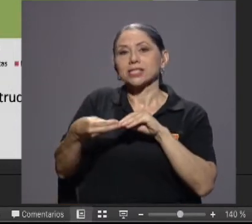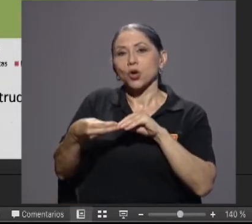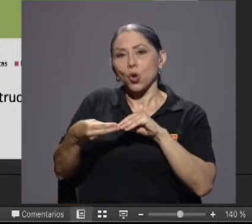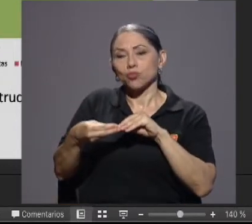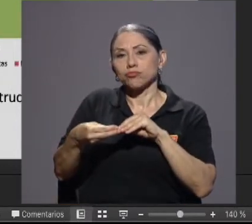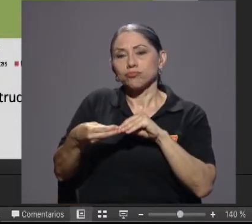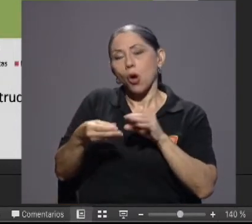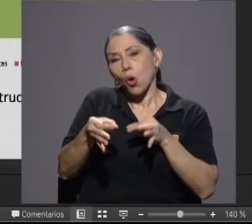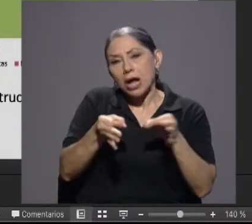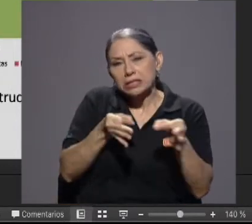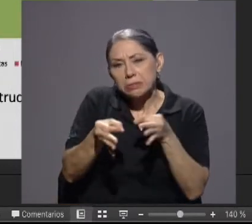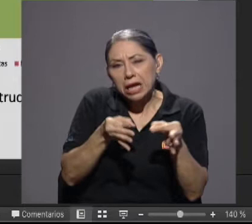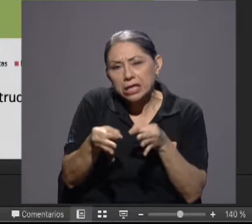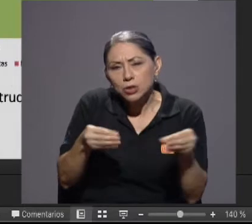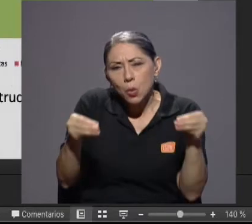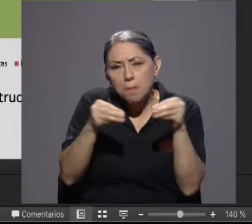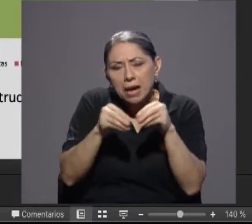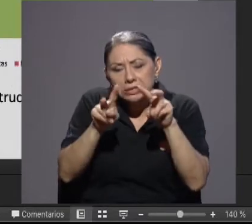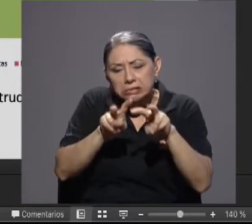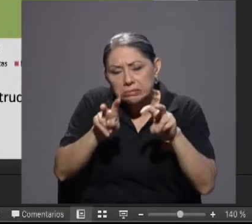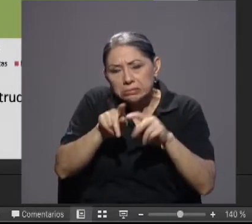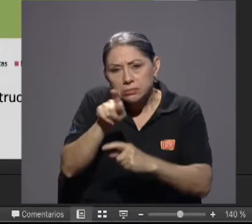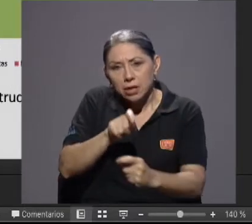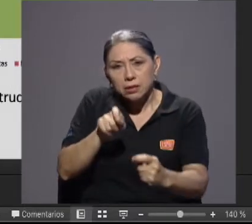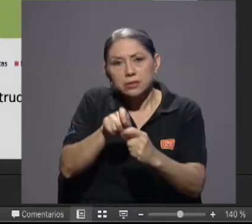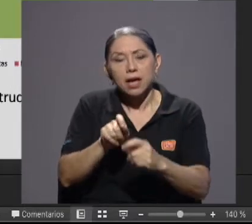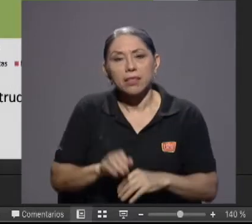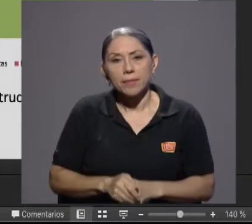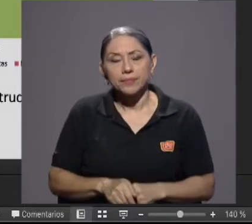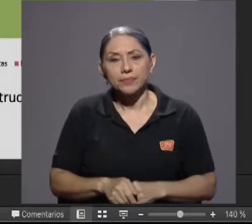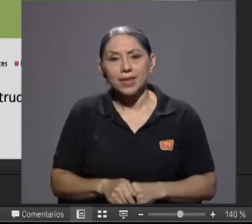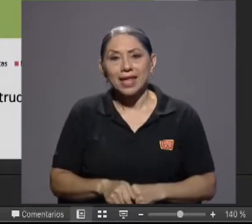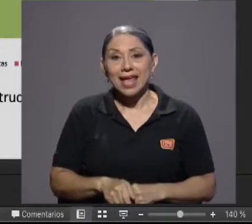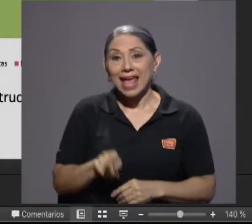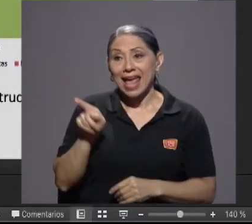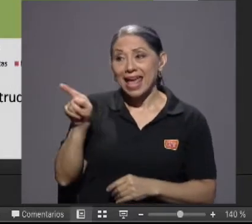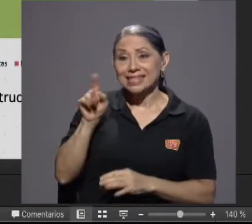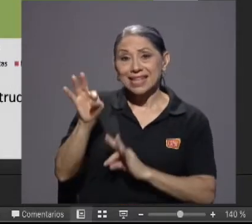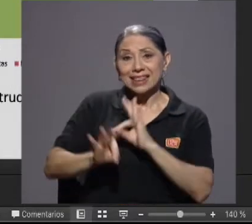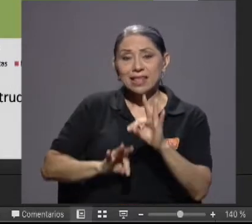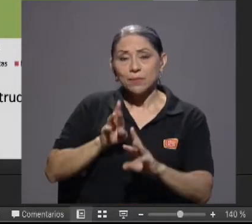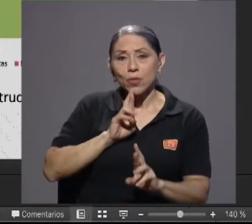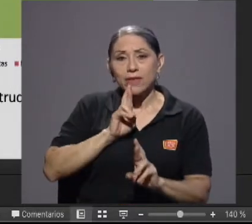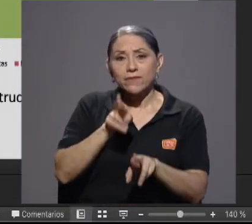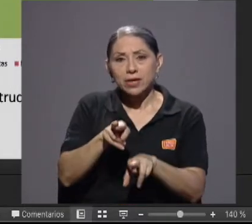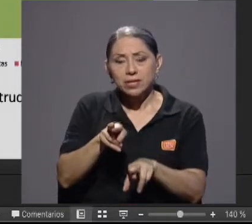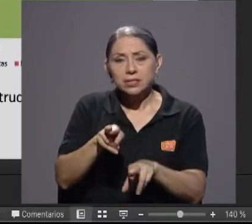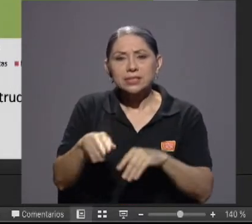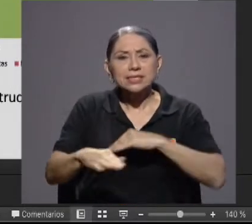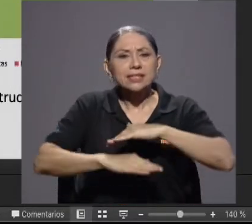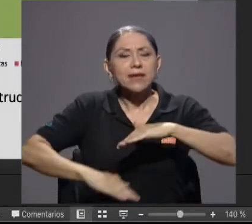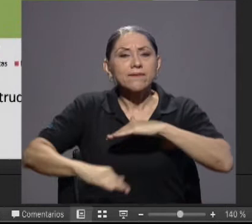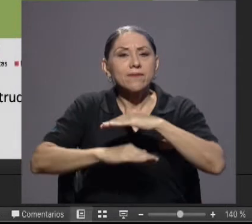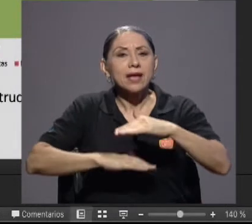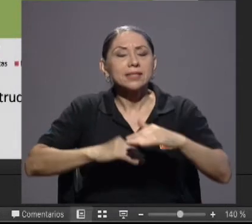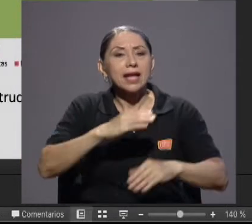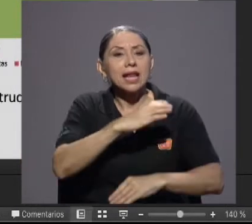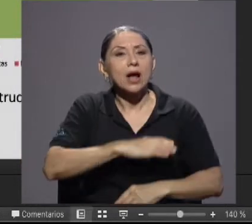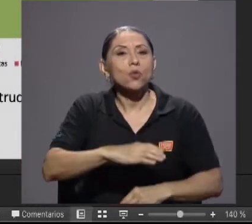hacer una explicación un poco más detallada. Este tipo de resultados se basan en lo que es la